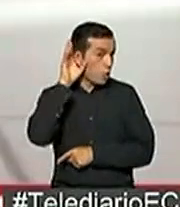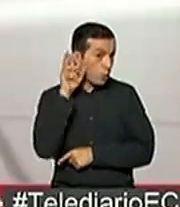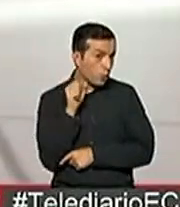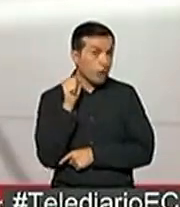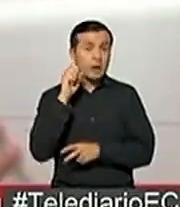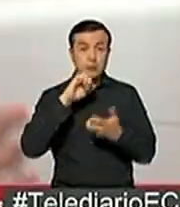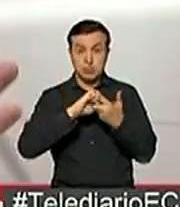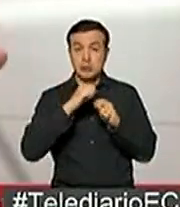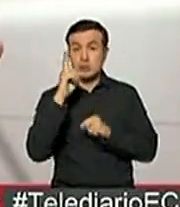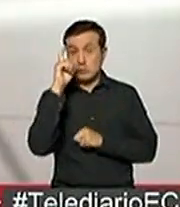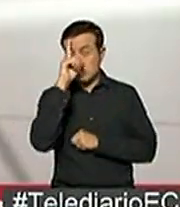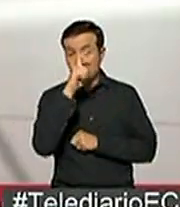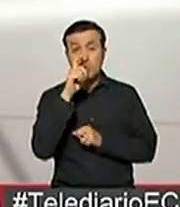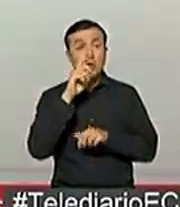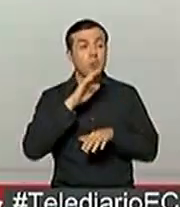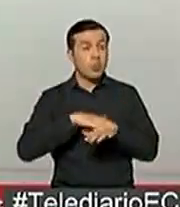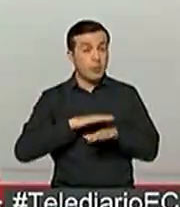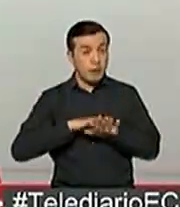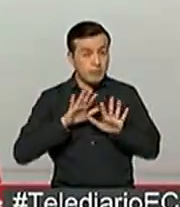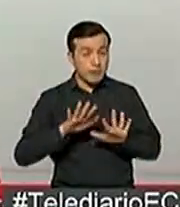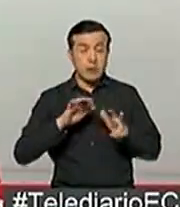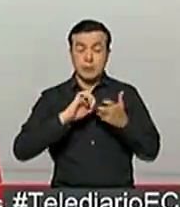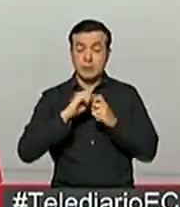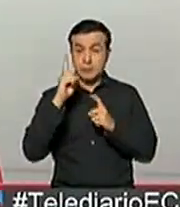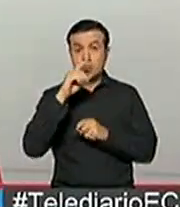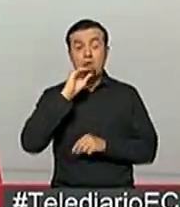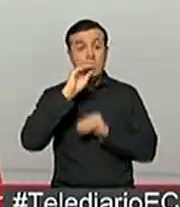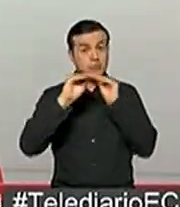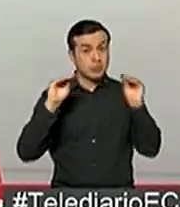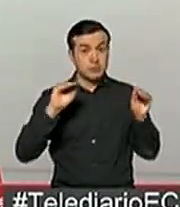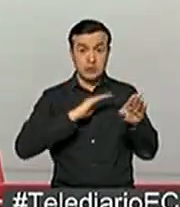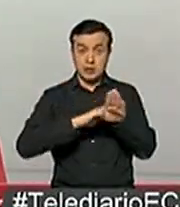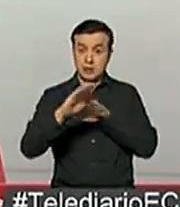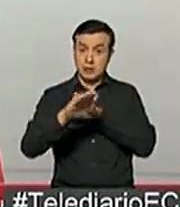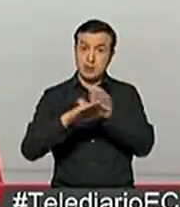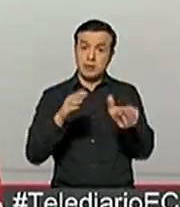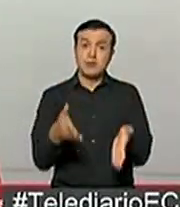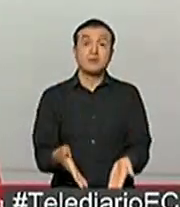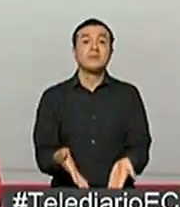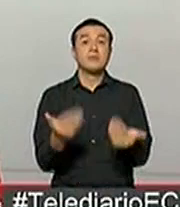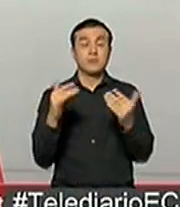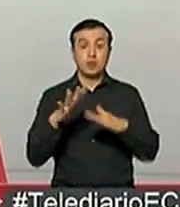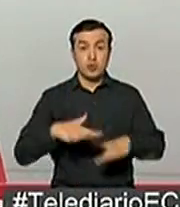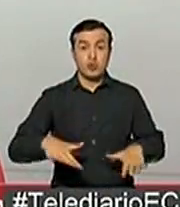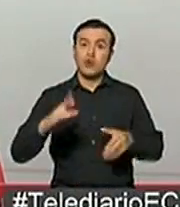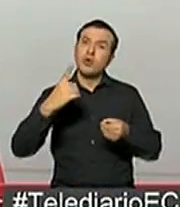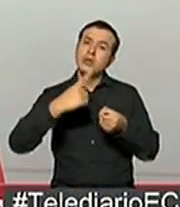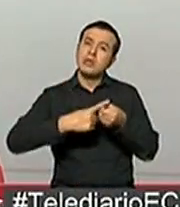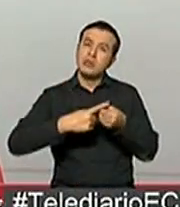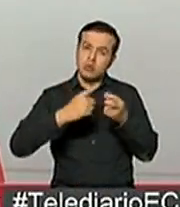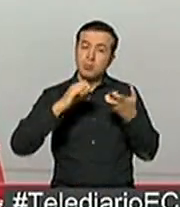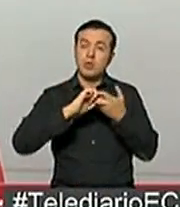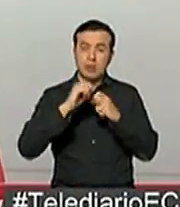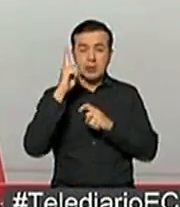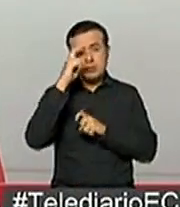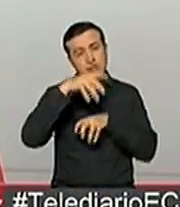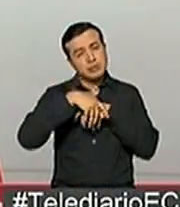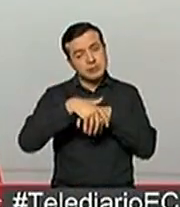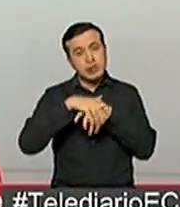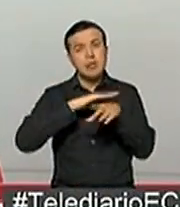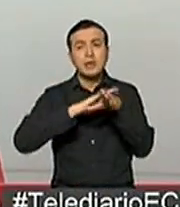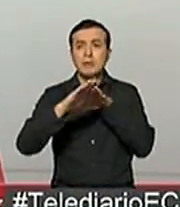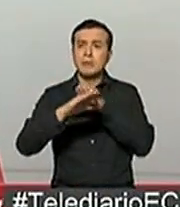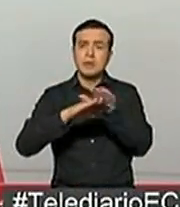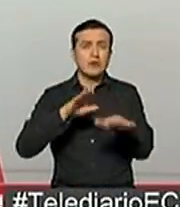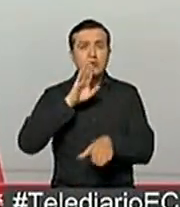vio muy afectado durante estas paralizaciones pero además yo quiero hacer otra invitación también nuestro querido quitó ha sufrido y les invito